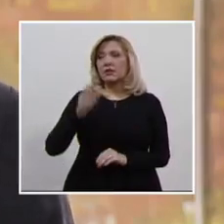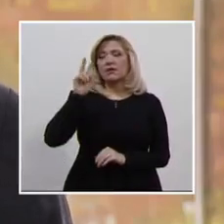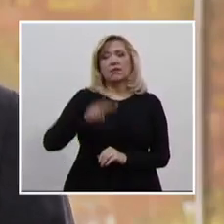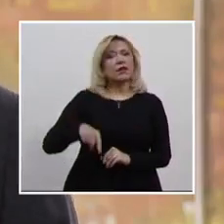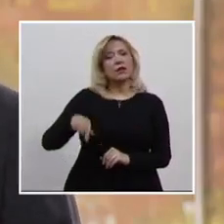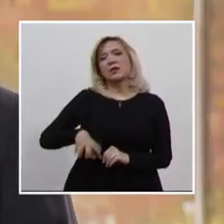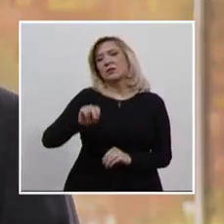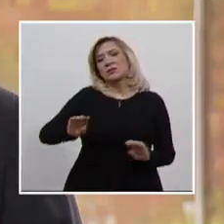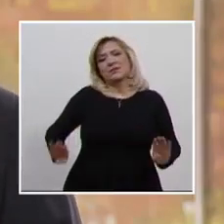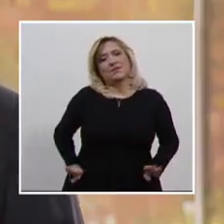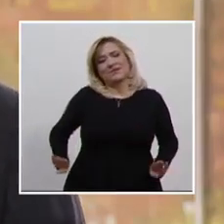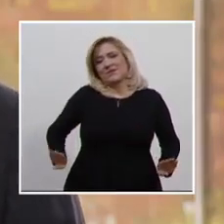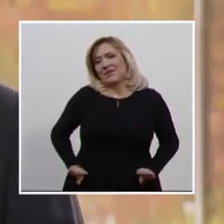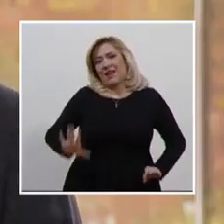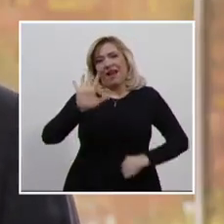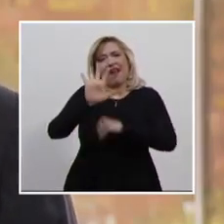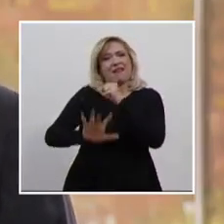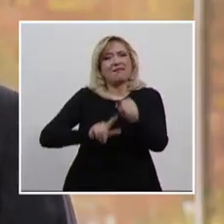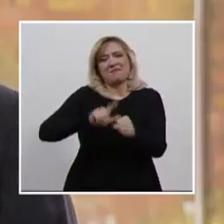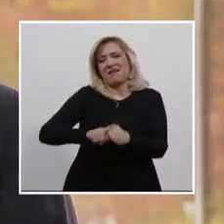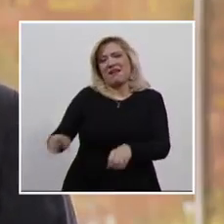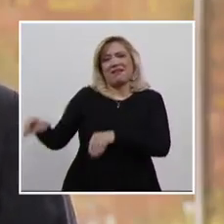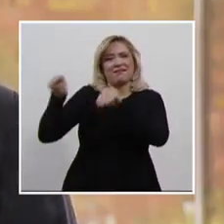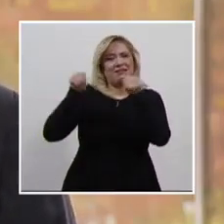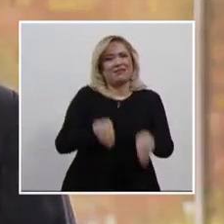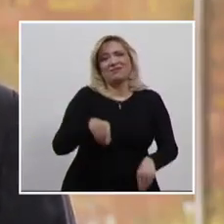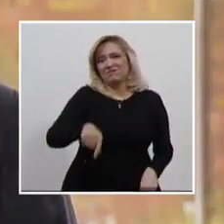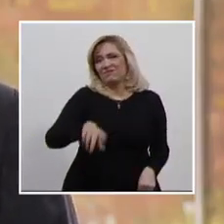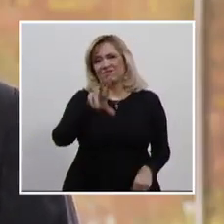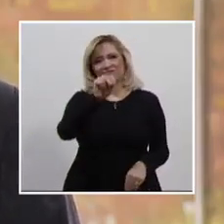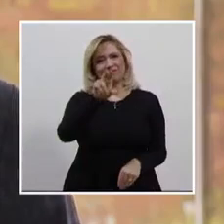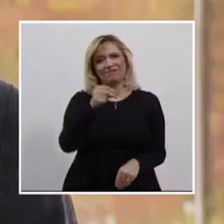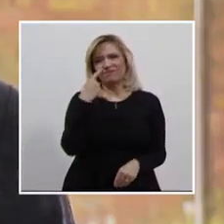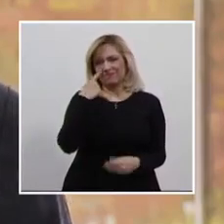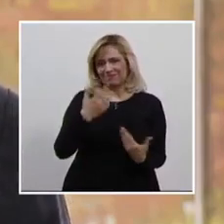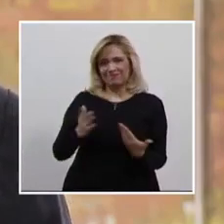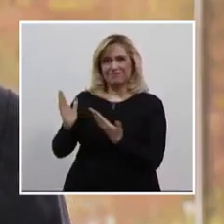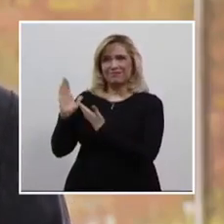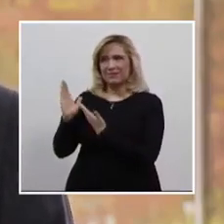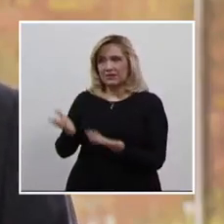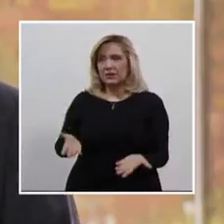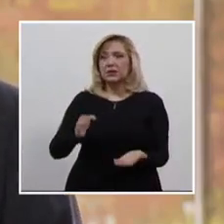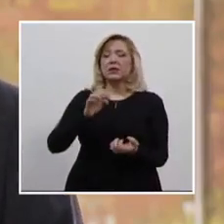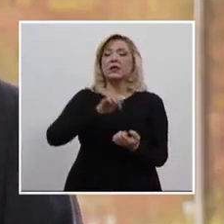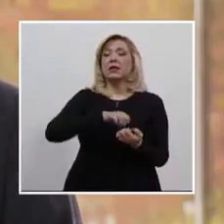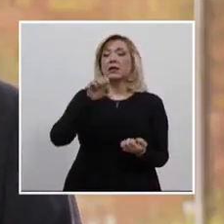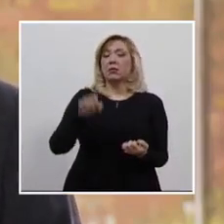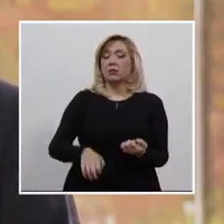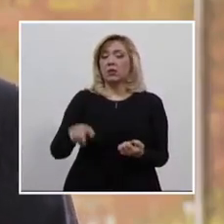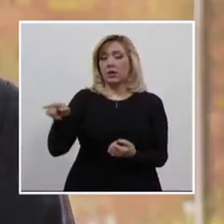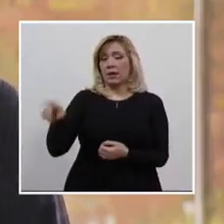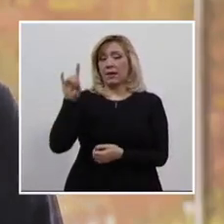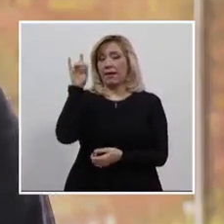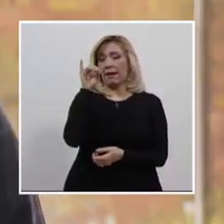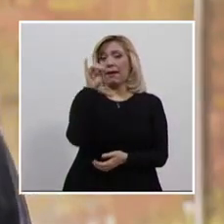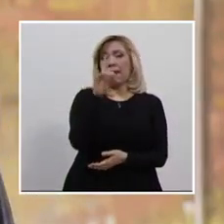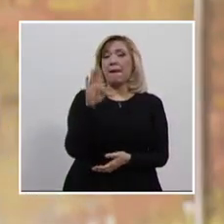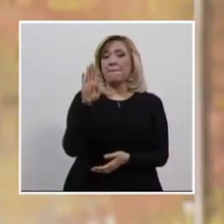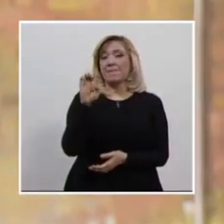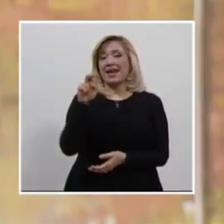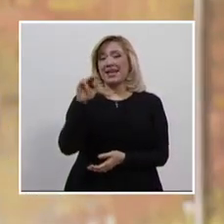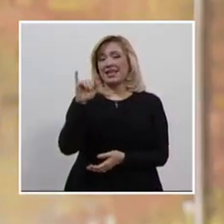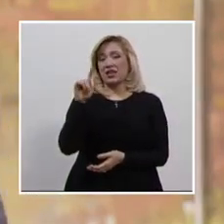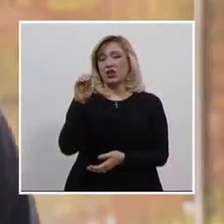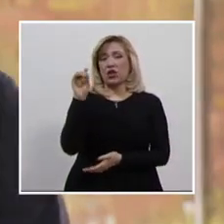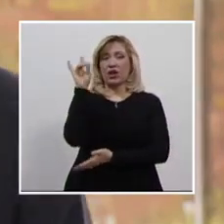condiciones para tener ningún ejemplar de vida silvestre en cautiverio. En el caso particular de Benito, pues era